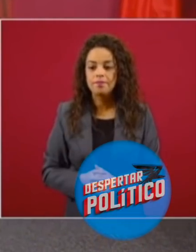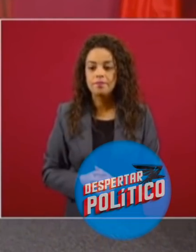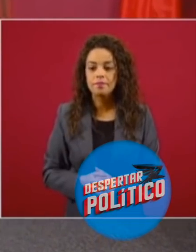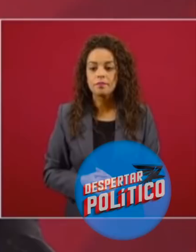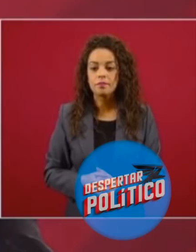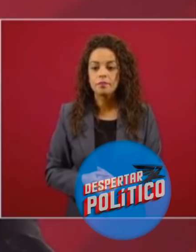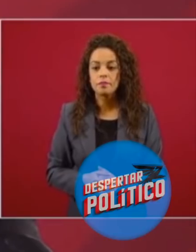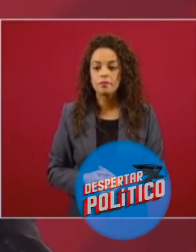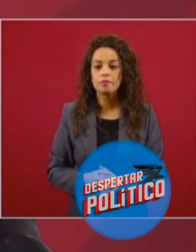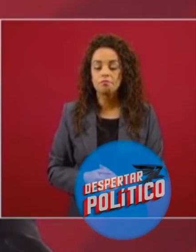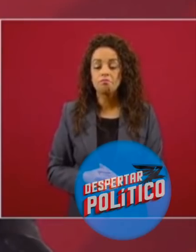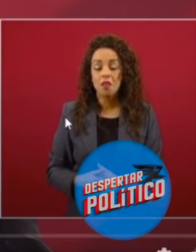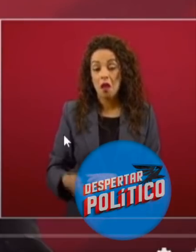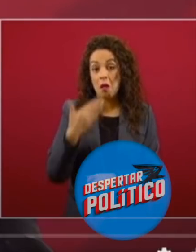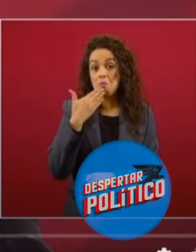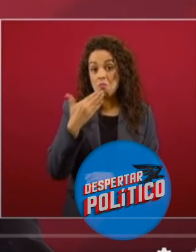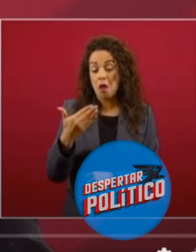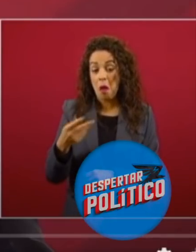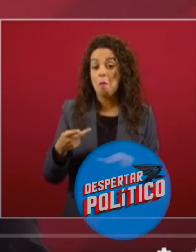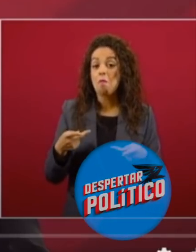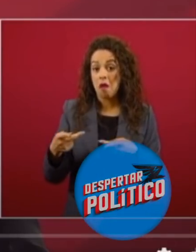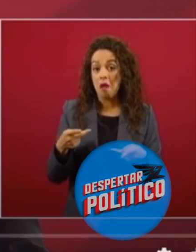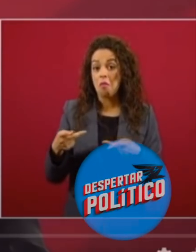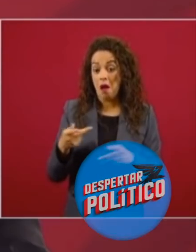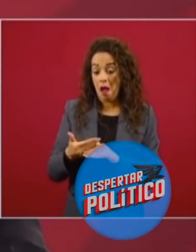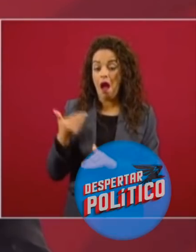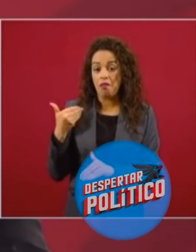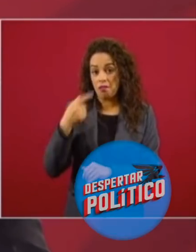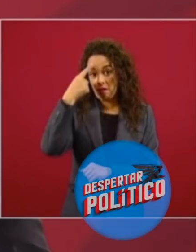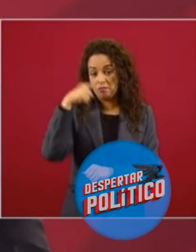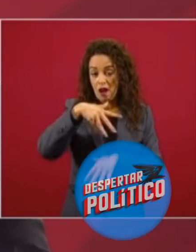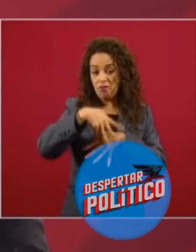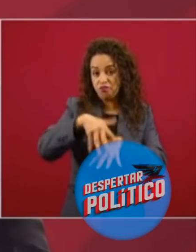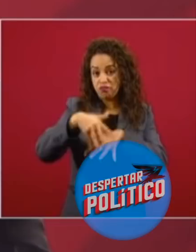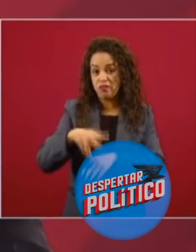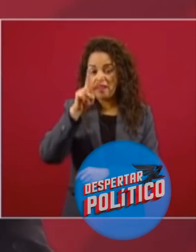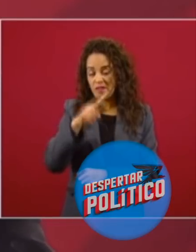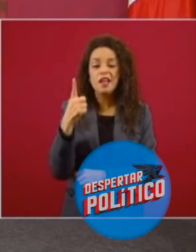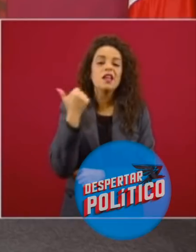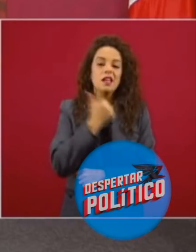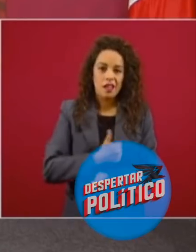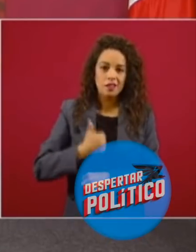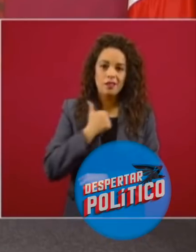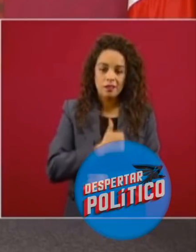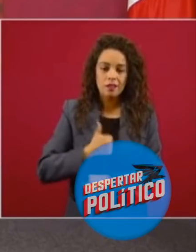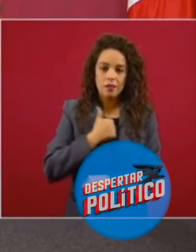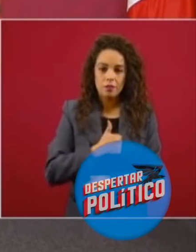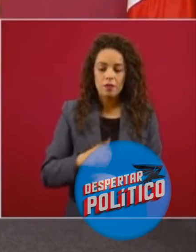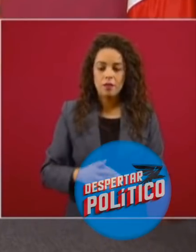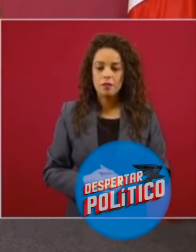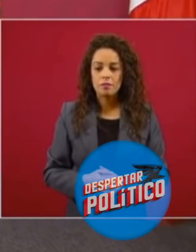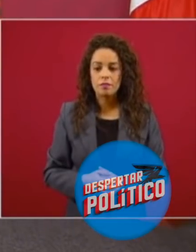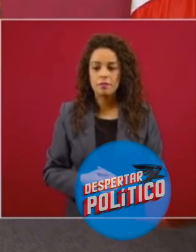bastante bien orquestado. Muy lamentable que esto suceda. Intervienen muchos